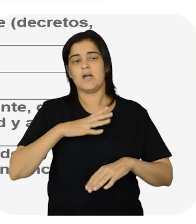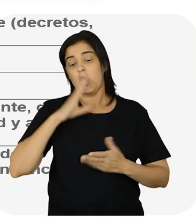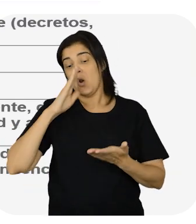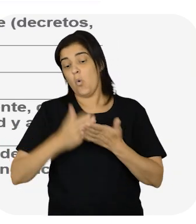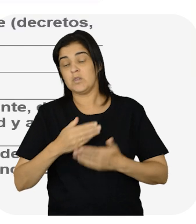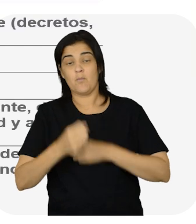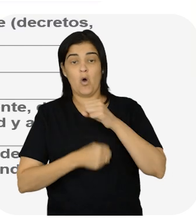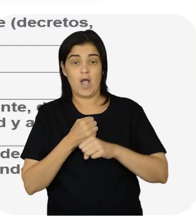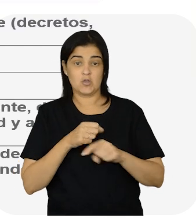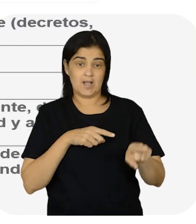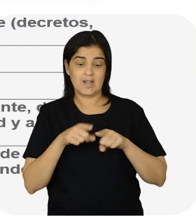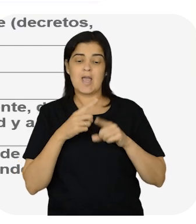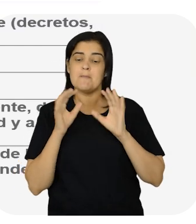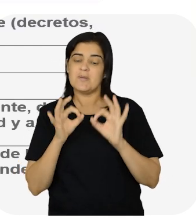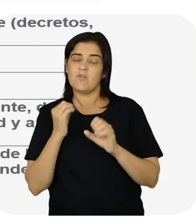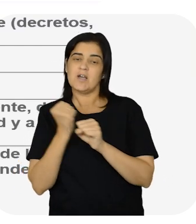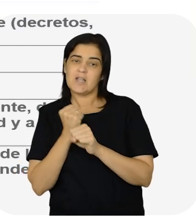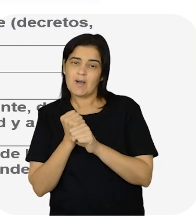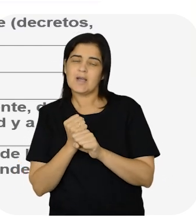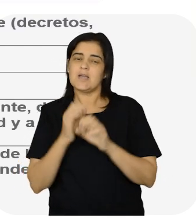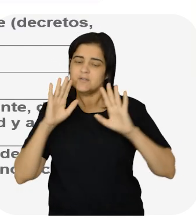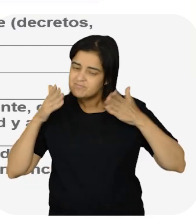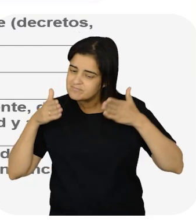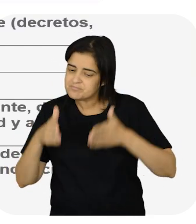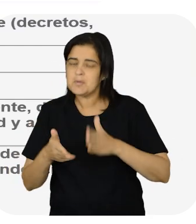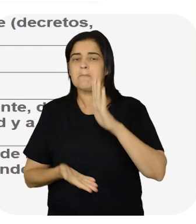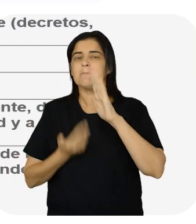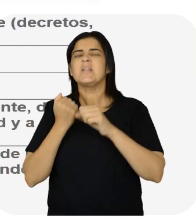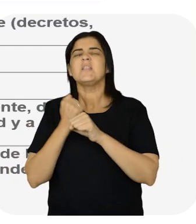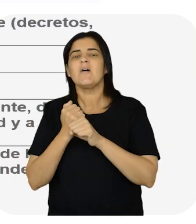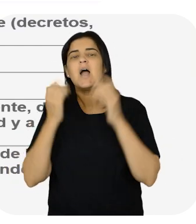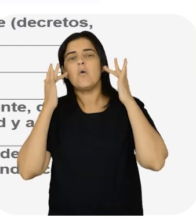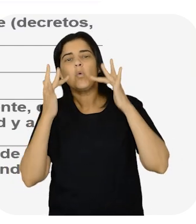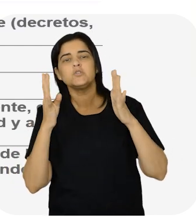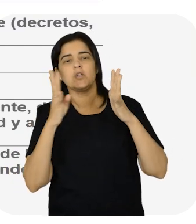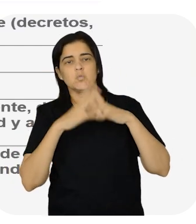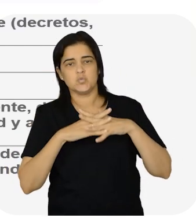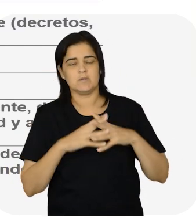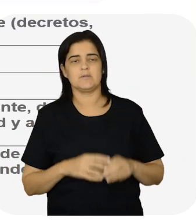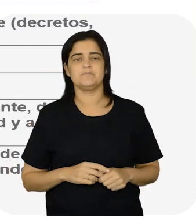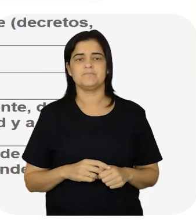la carrera y es donde se trabaja específicamente el tema de la educación inclusiva.